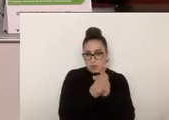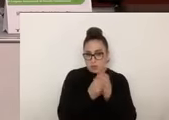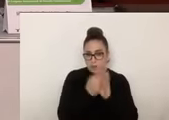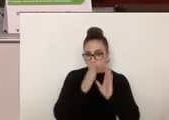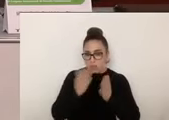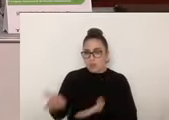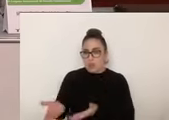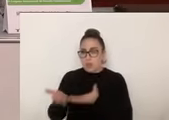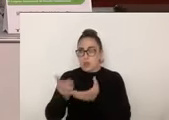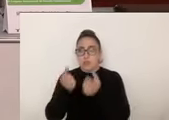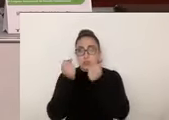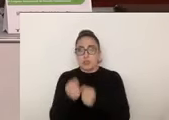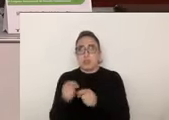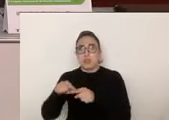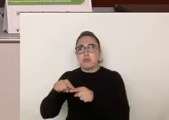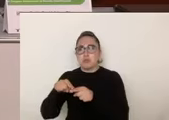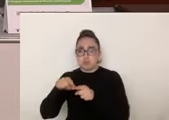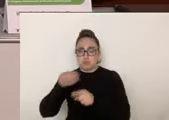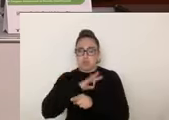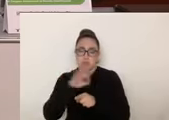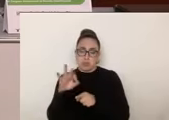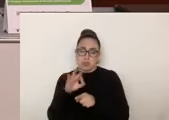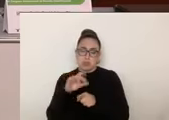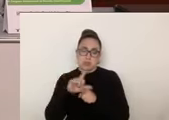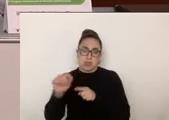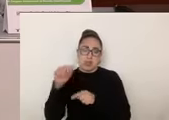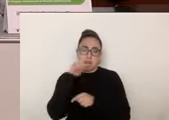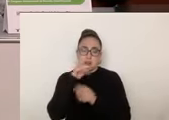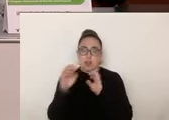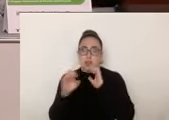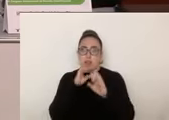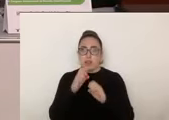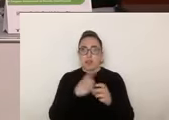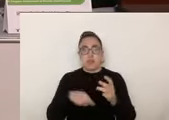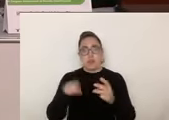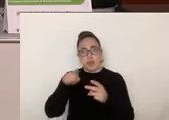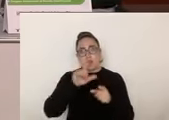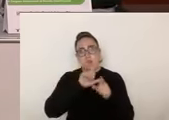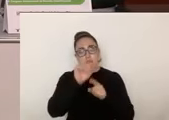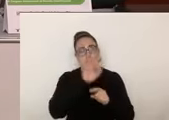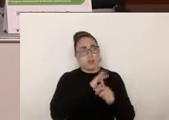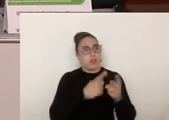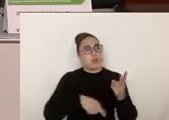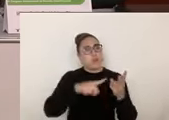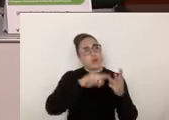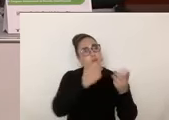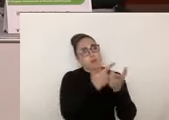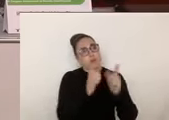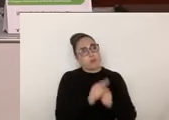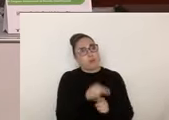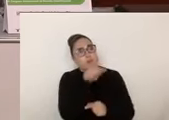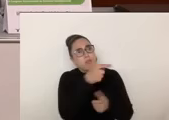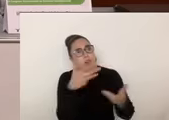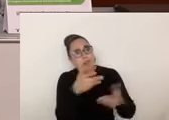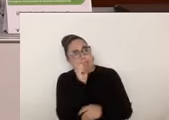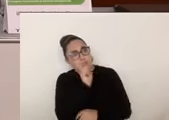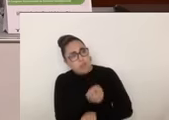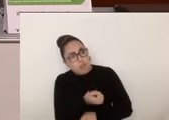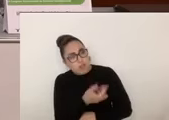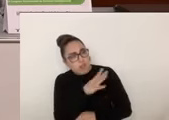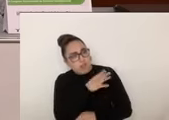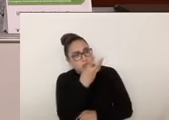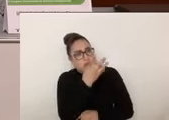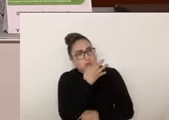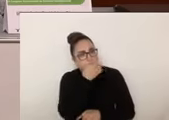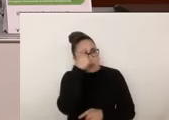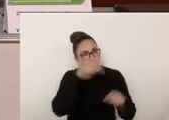hemos acabado, ya hay hambre, y llegas. Entonces, María José iba. A otro grupo le decía, ¿qué haces aquí? Si tienes 3 minutos para ir